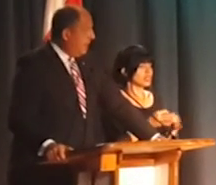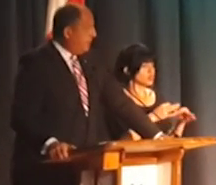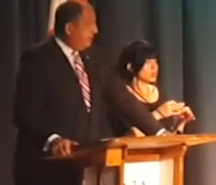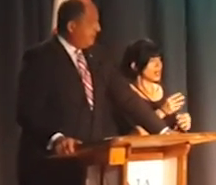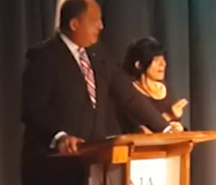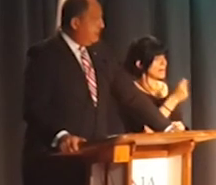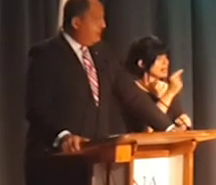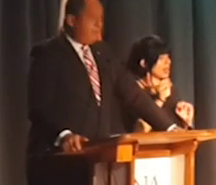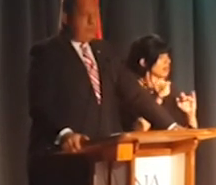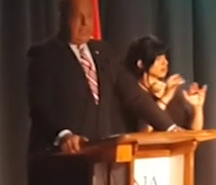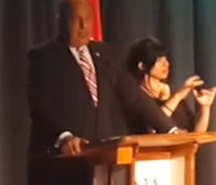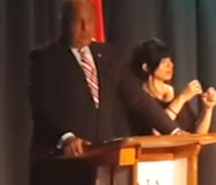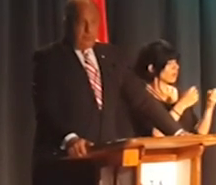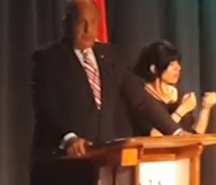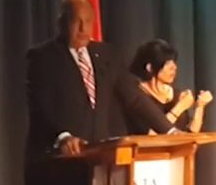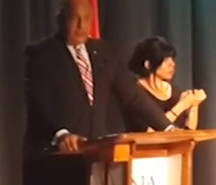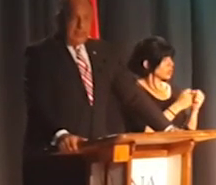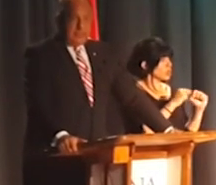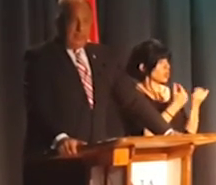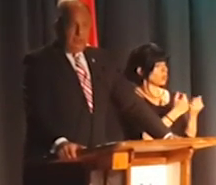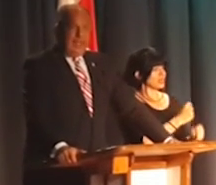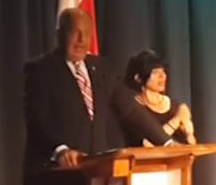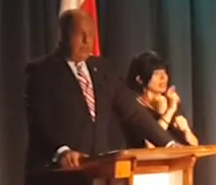la inmediata presencia reforzada de los cuerpos de